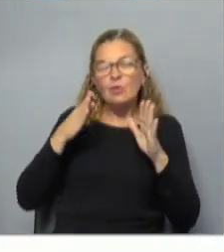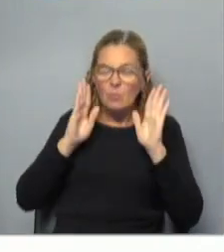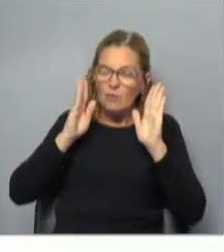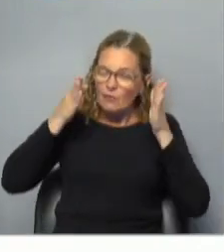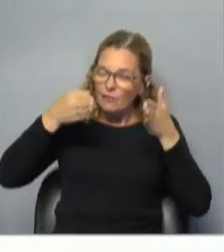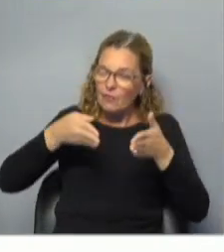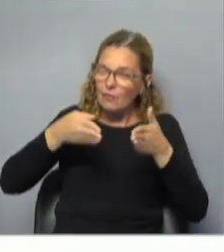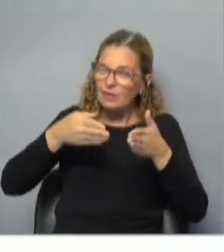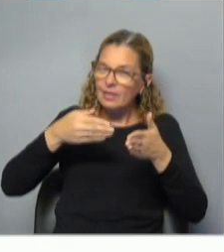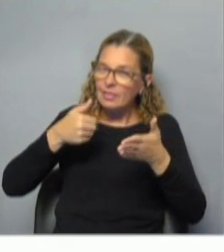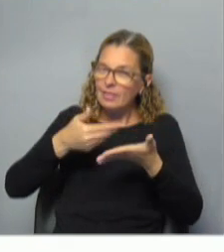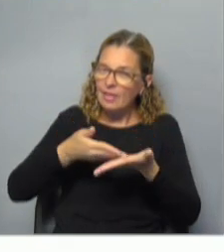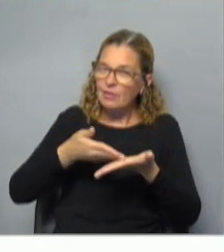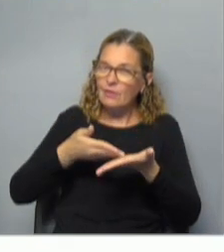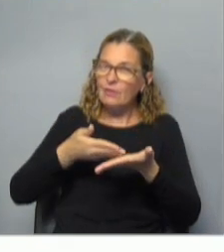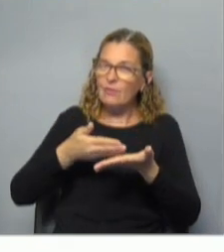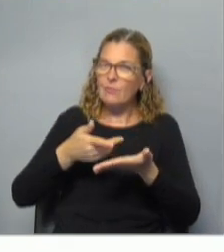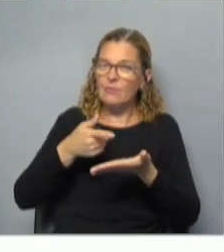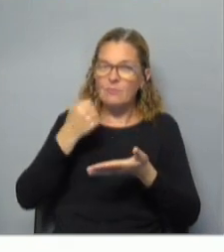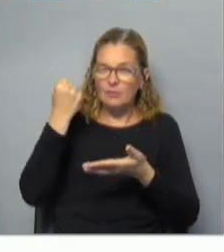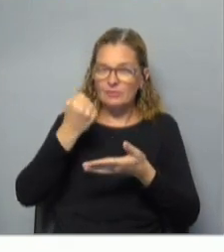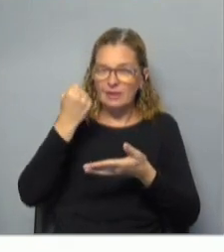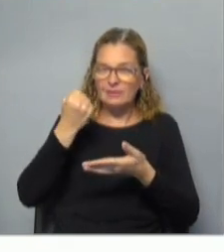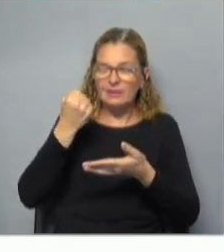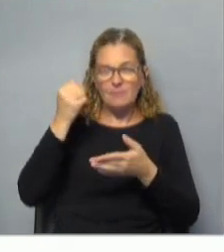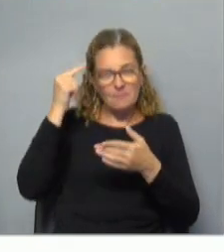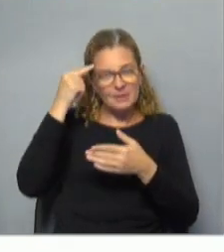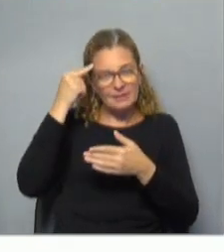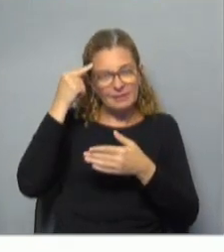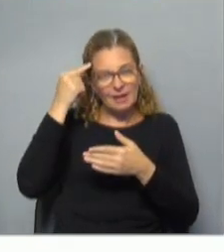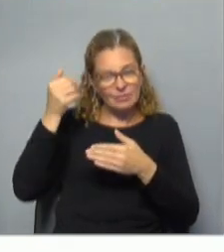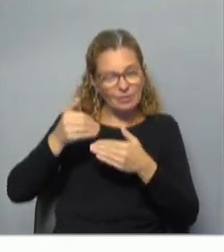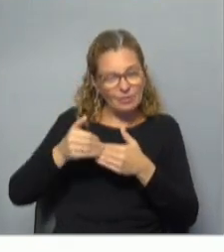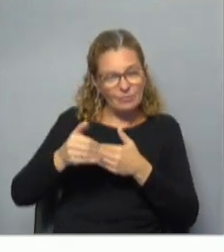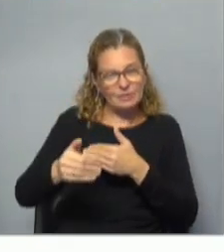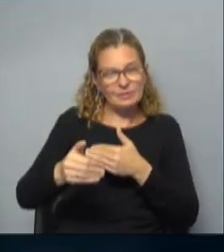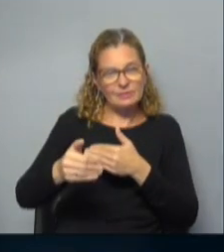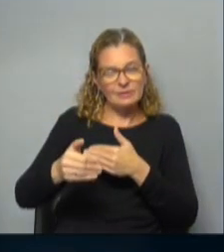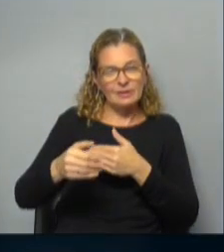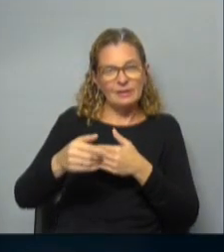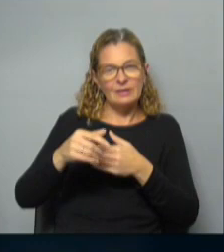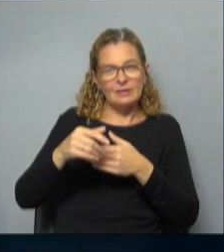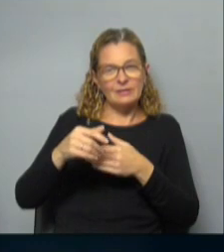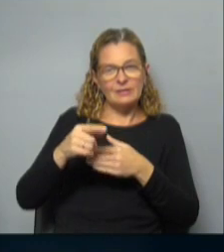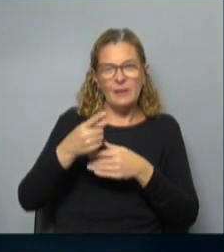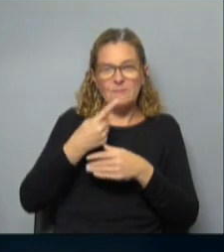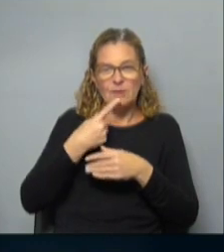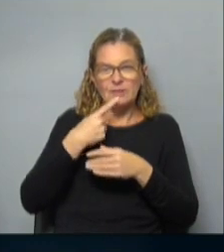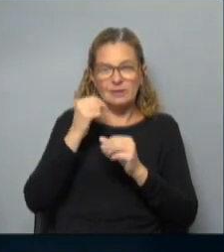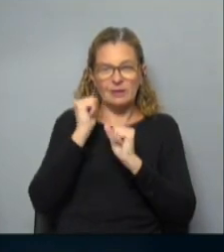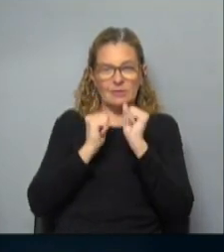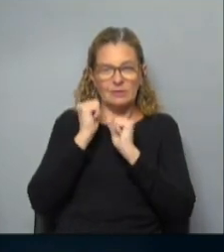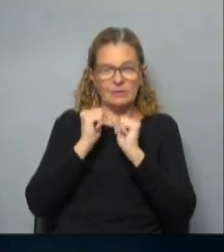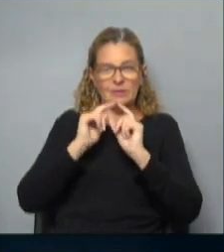que se le ha dado este particular énfasis a lo largo del diseño de la política económica